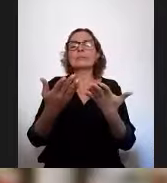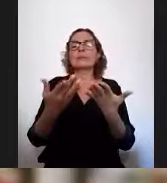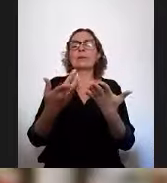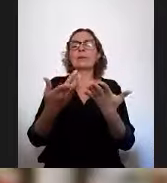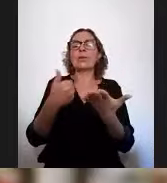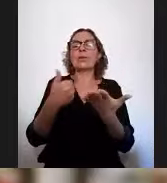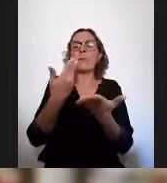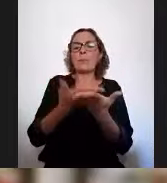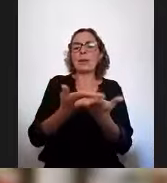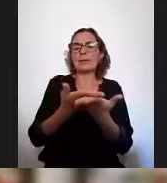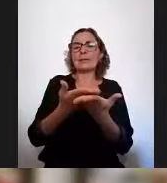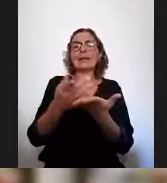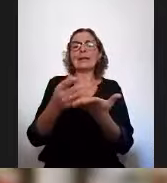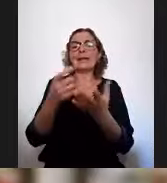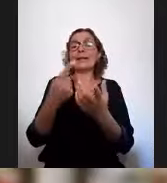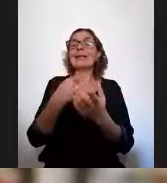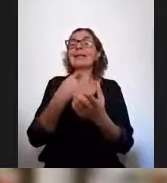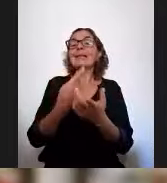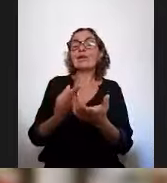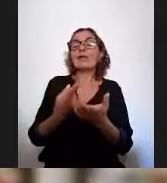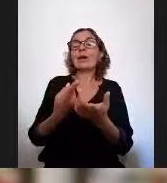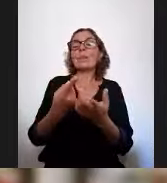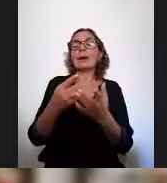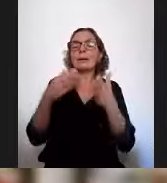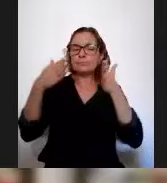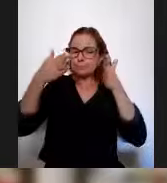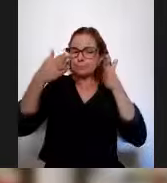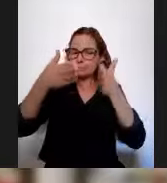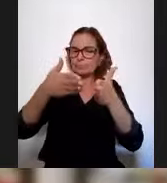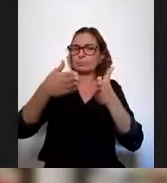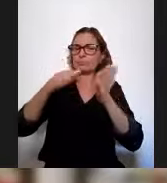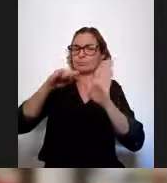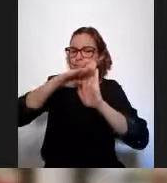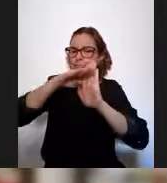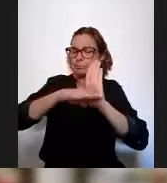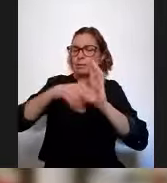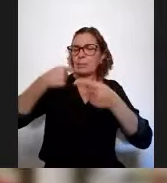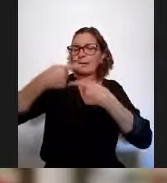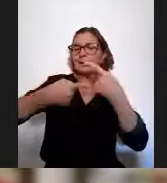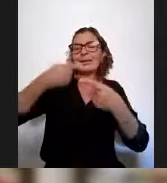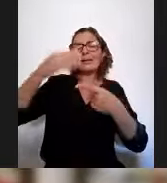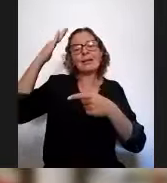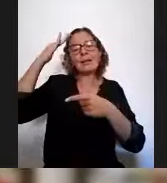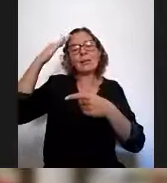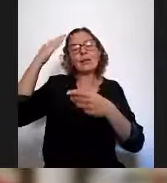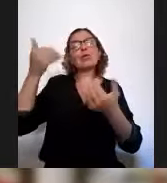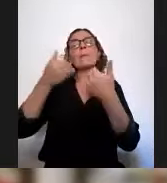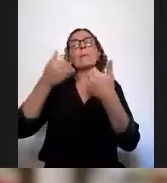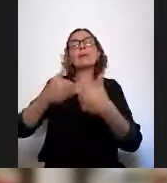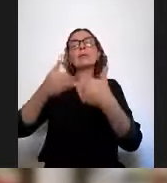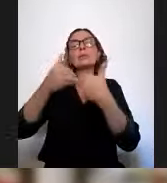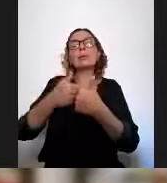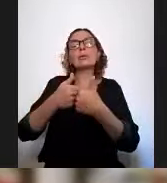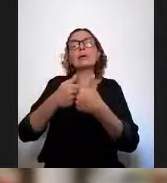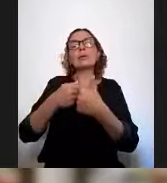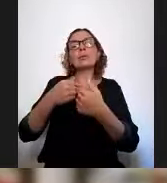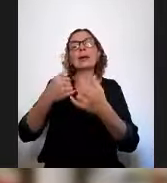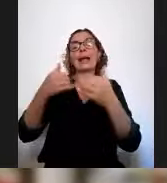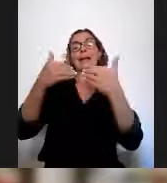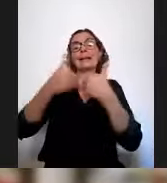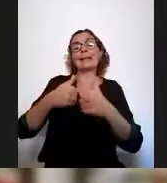plantillas que nos sirven para guiarnos y para saber cuáles son todas las preguntas que nos vamos a tener que ir haciendo.